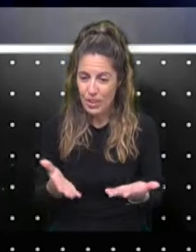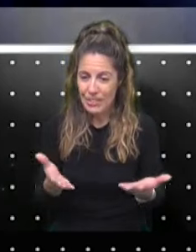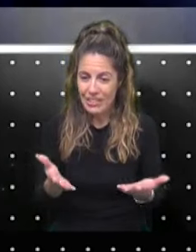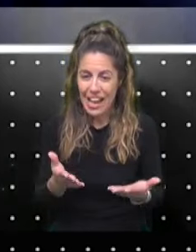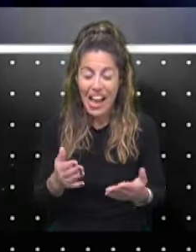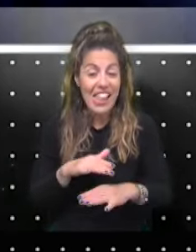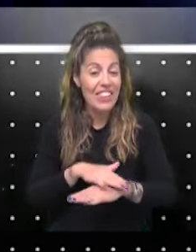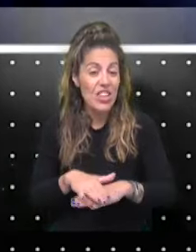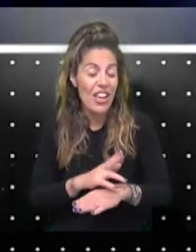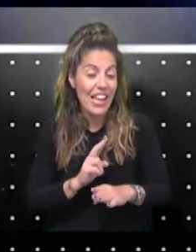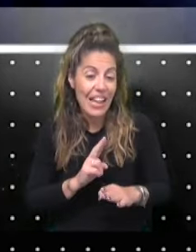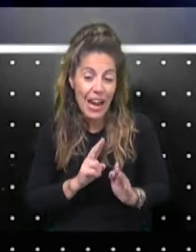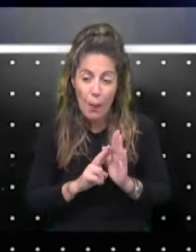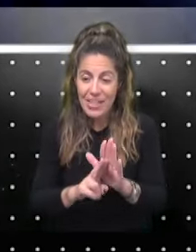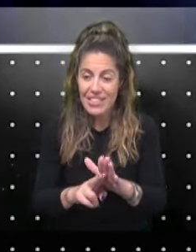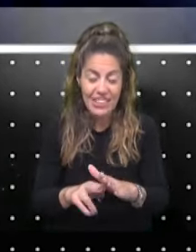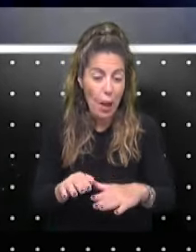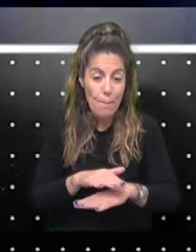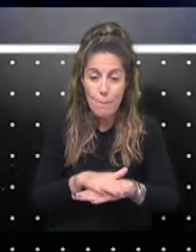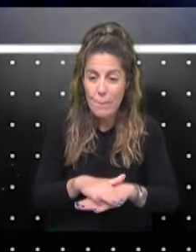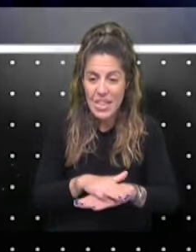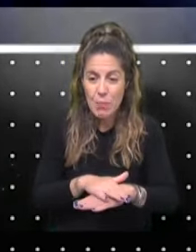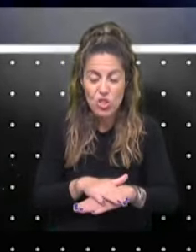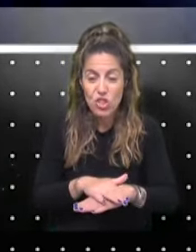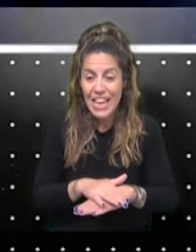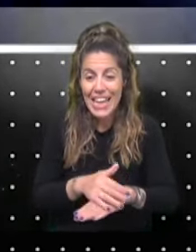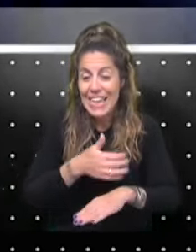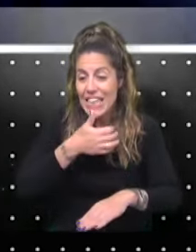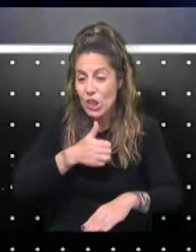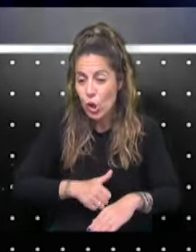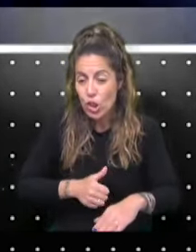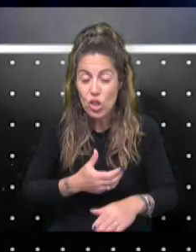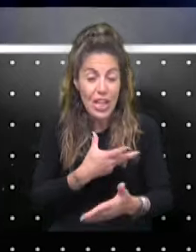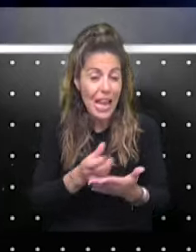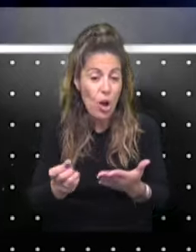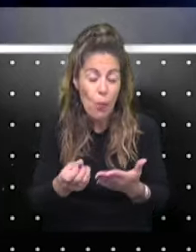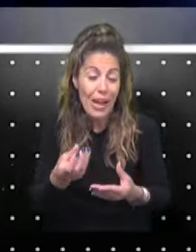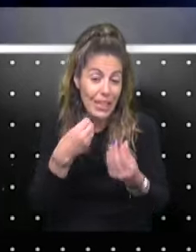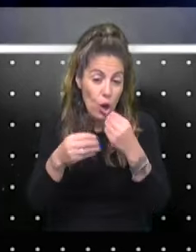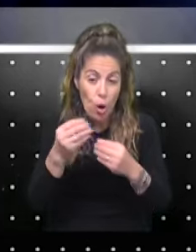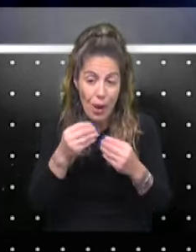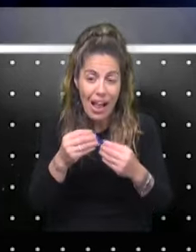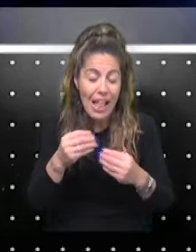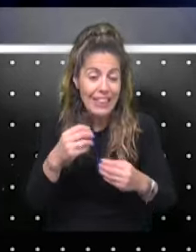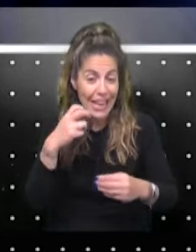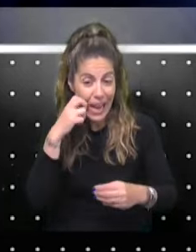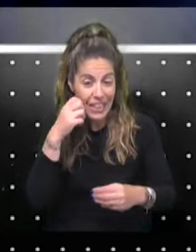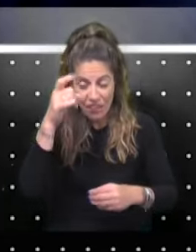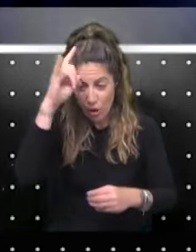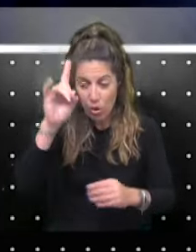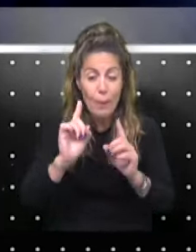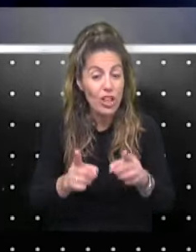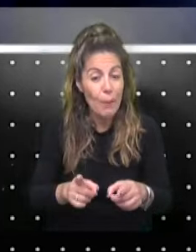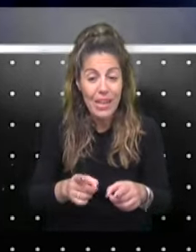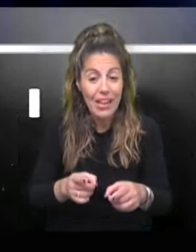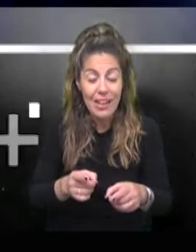niveles que representan piso mínimos históricos en el consumo de carne vacuna pero también por ejemplo el consumo de leche en